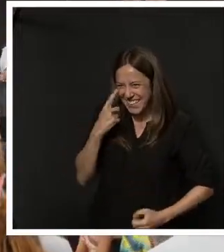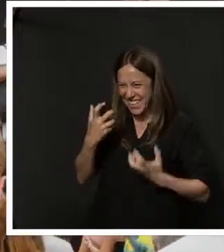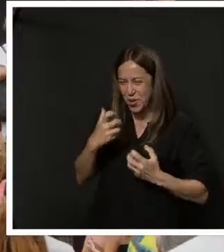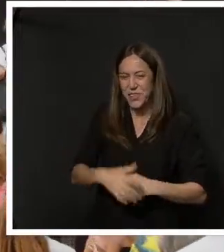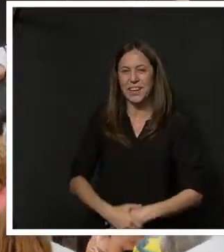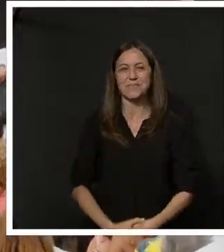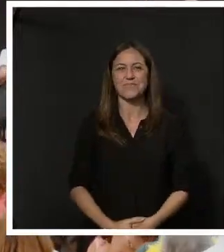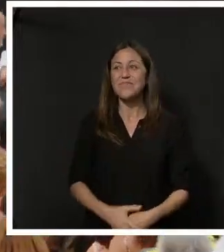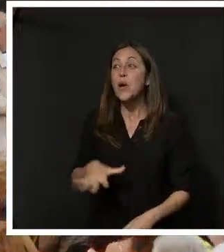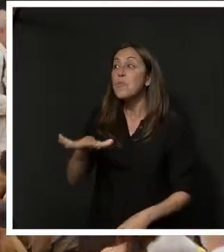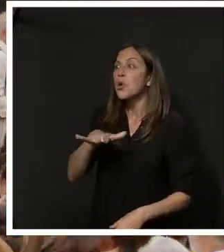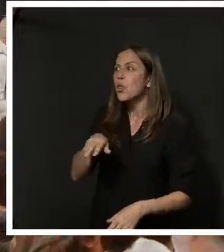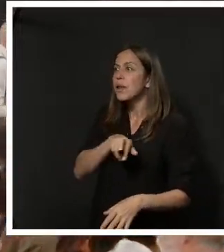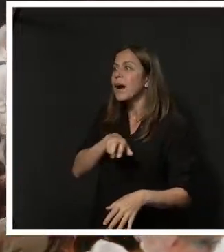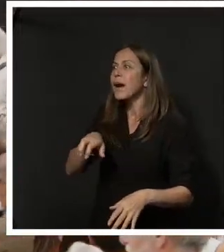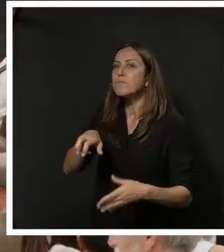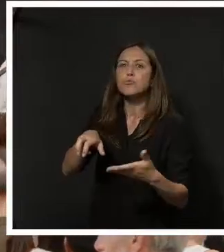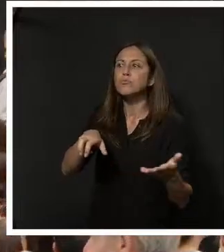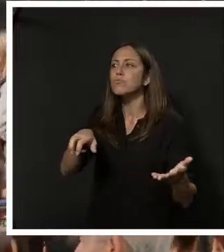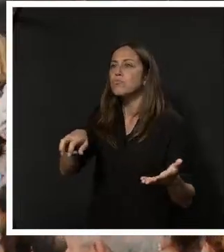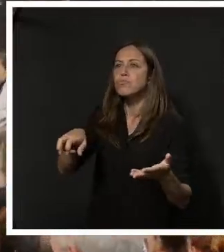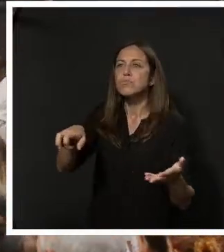por dónde vamos por aquí